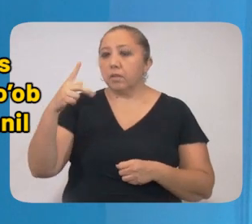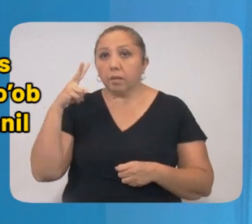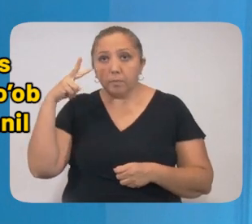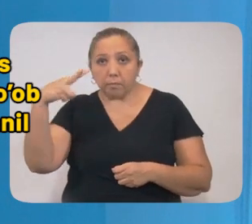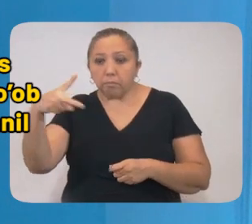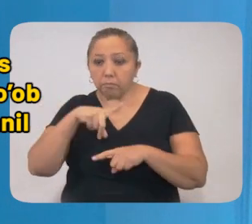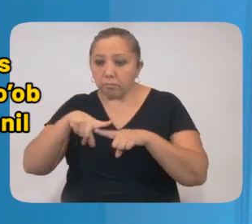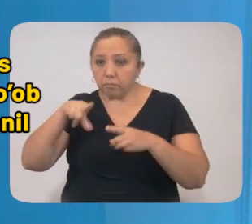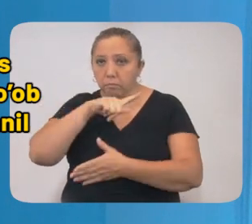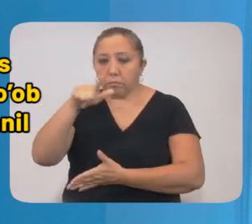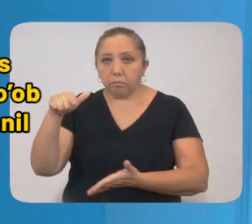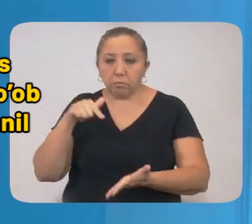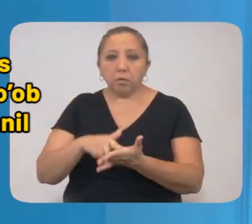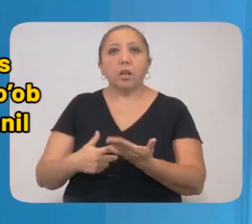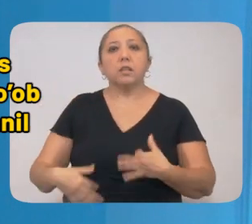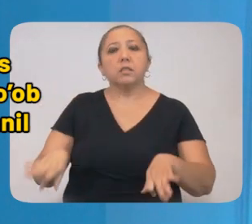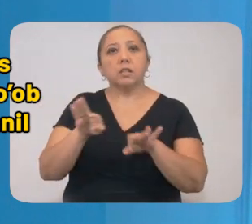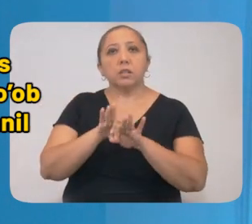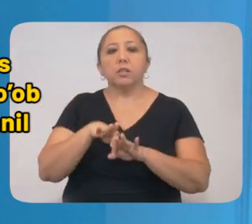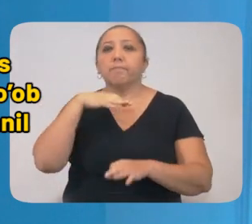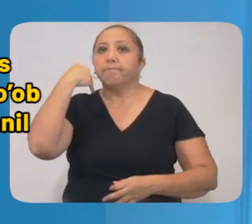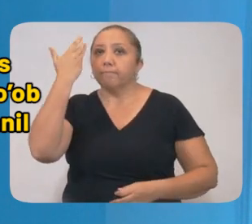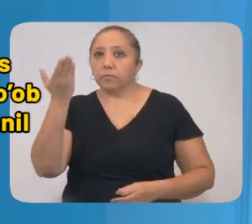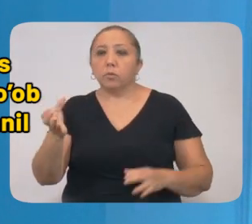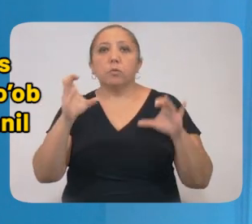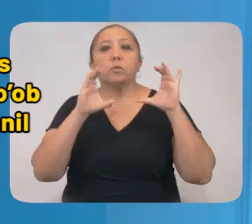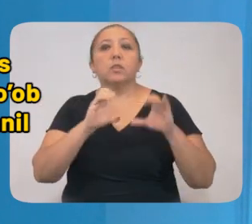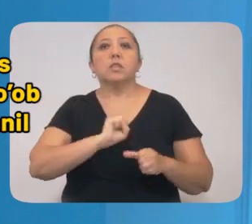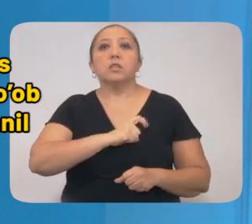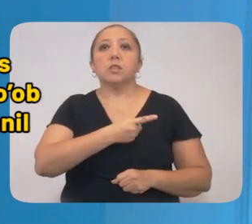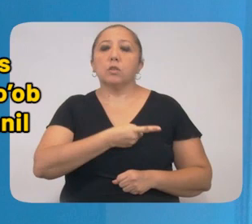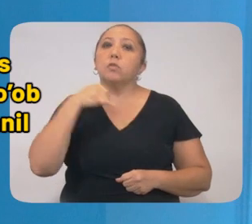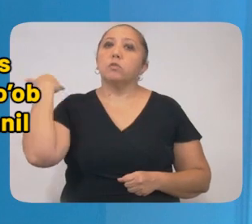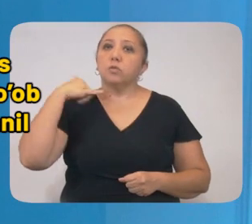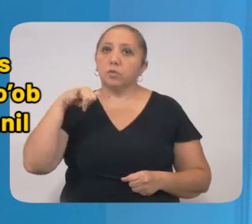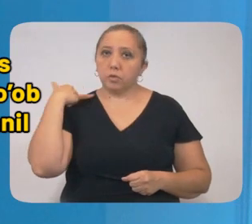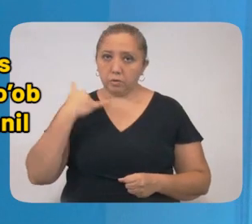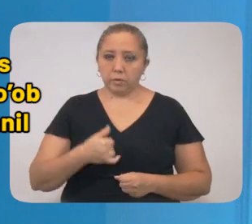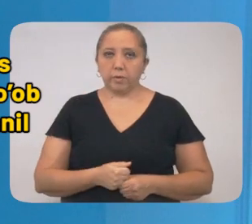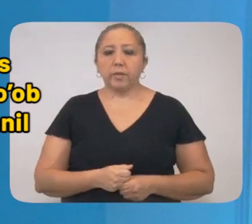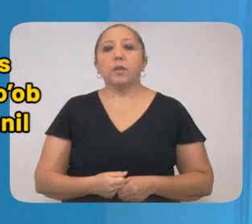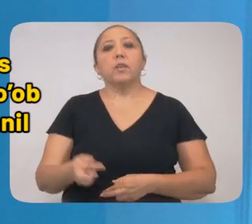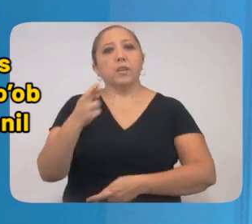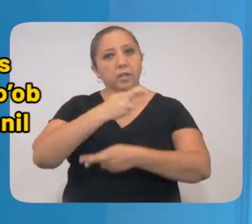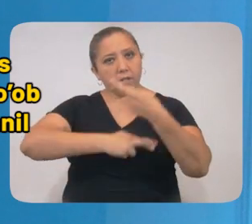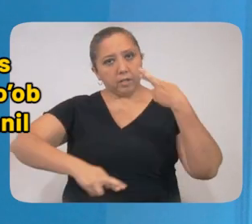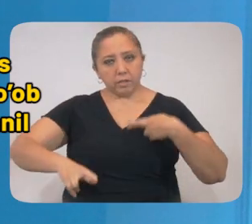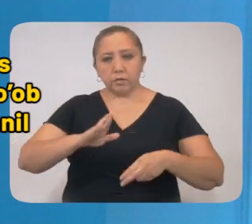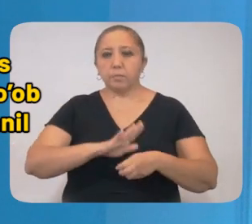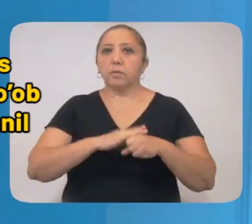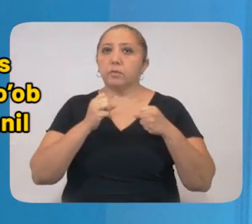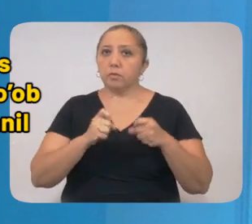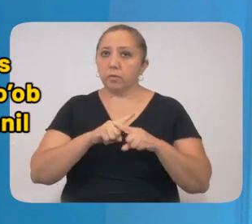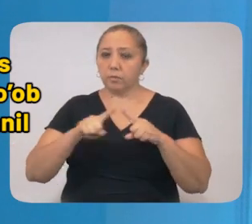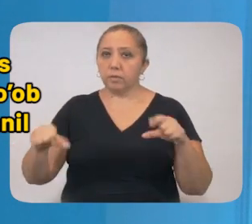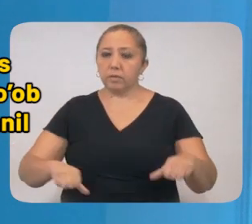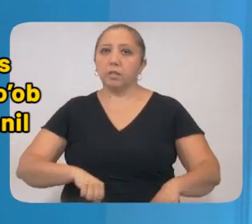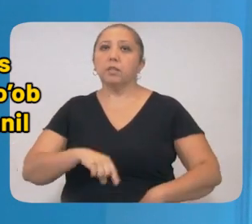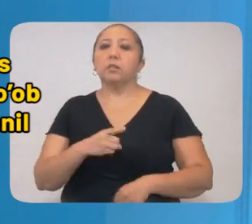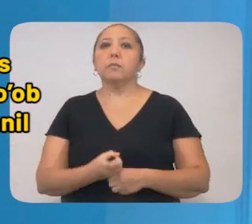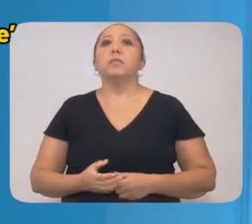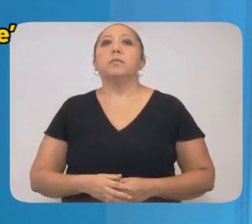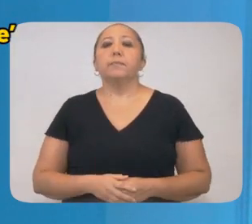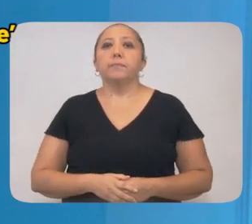lugares determinados y estratégicos, con el objetivo de proteger la salud de los yucatecos y preparar un retorno seguro a diversas